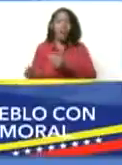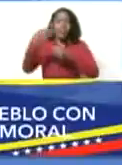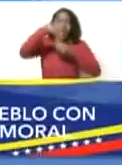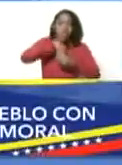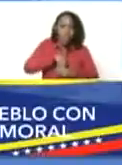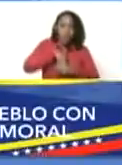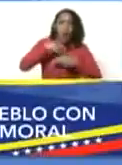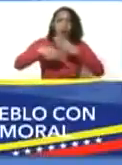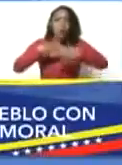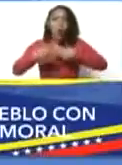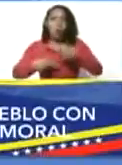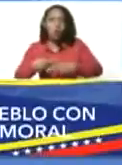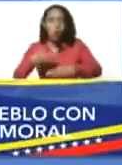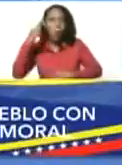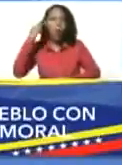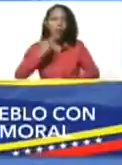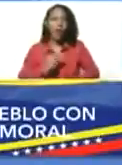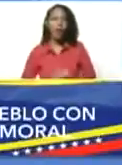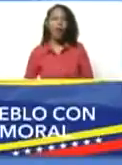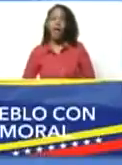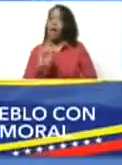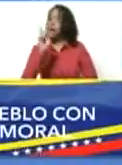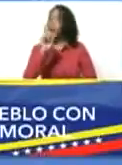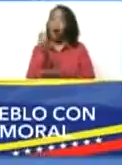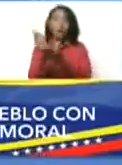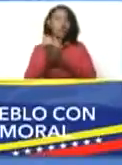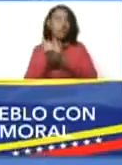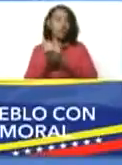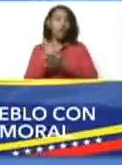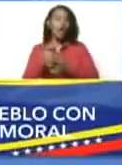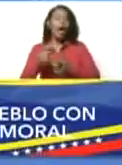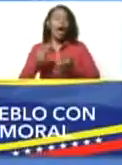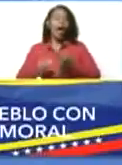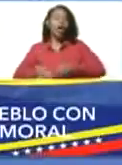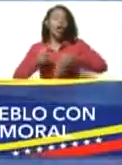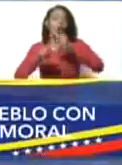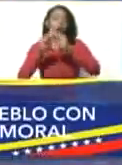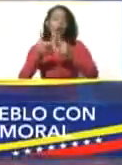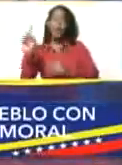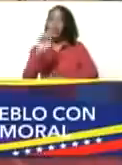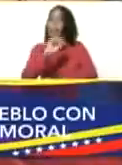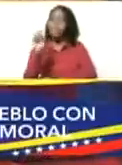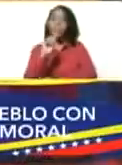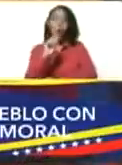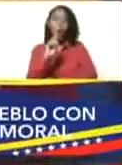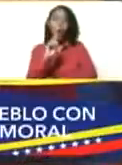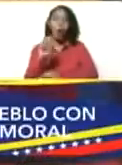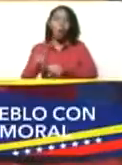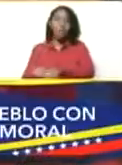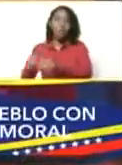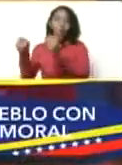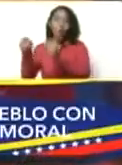la revolución bolivariana que no han ayudado a construir y que tampoco destruirá.